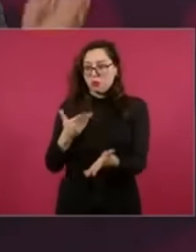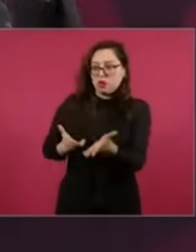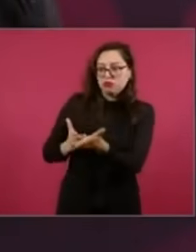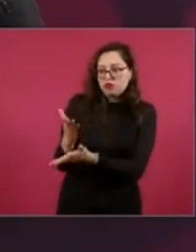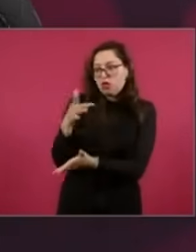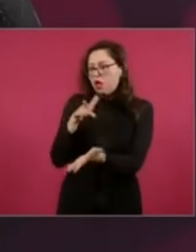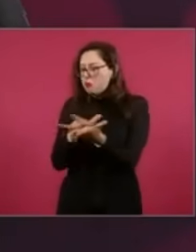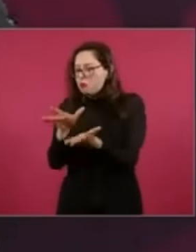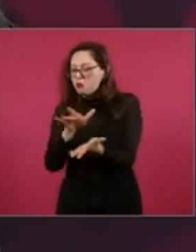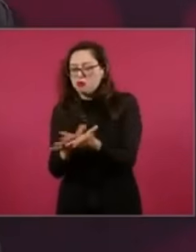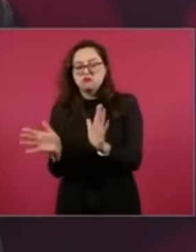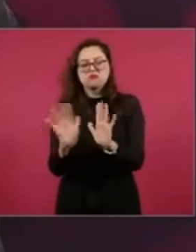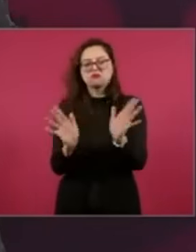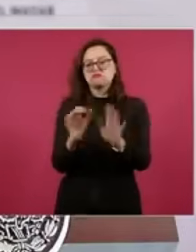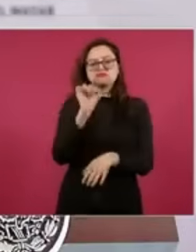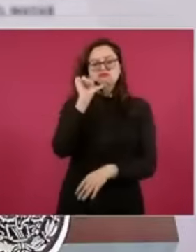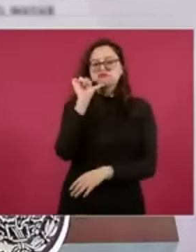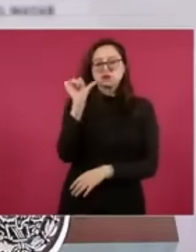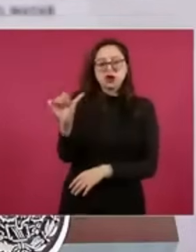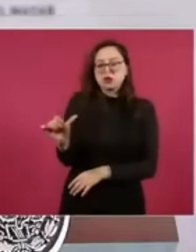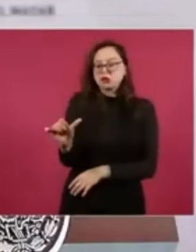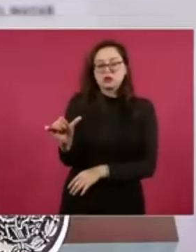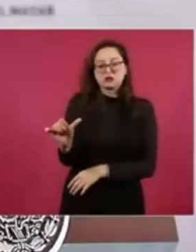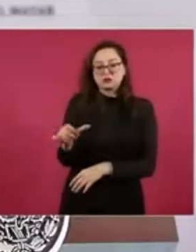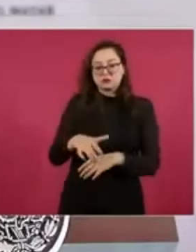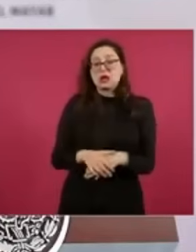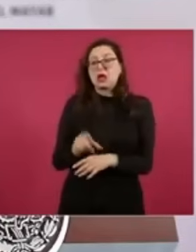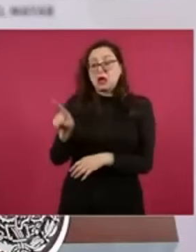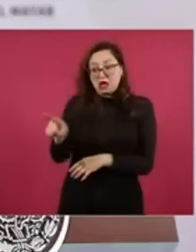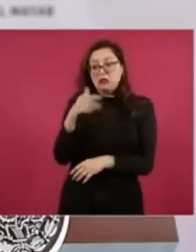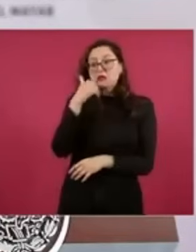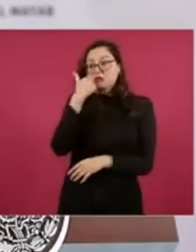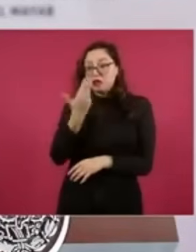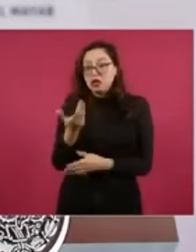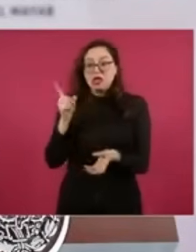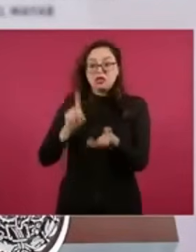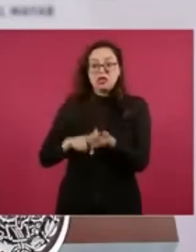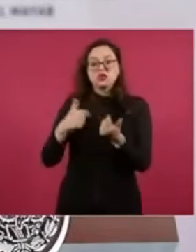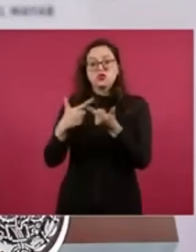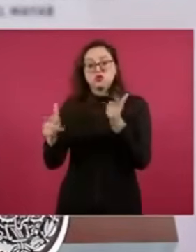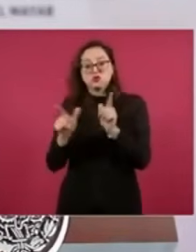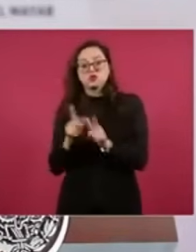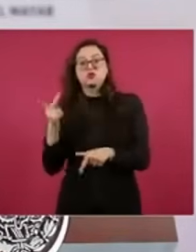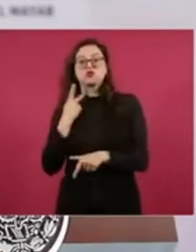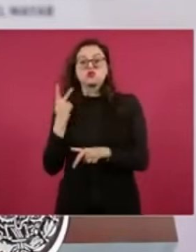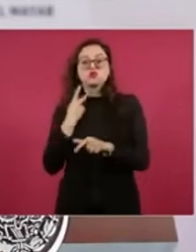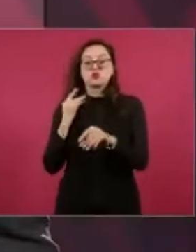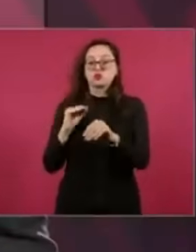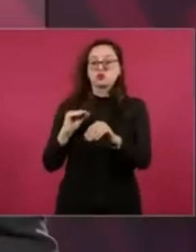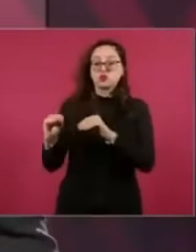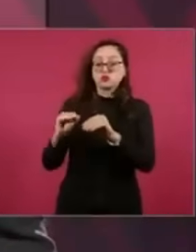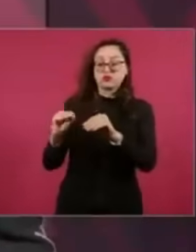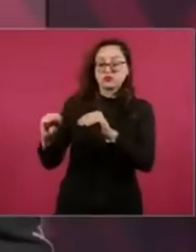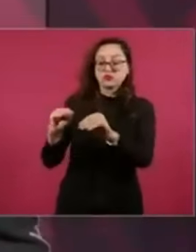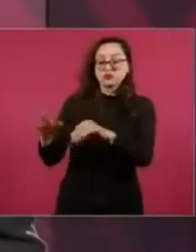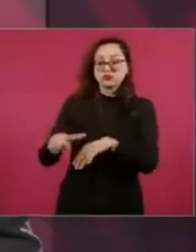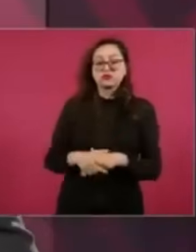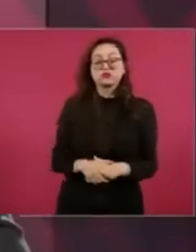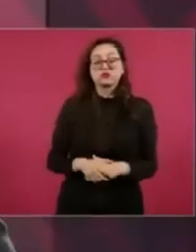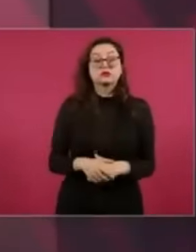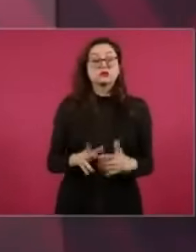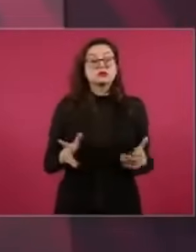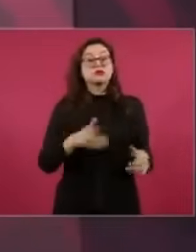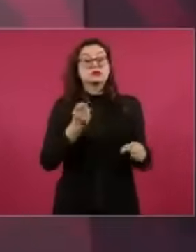pero él sí quiere participar en Morena. Desde ¿para luego, la Secretaría General o la